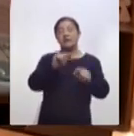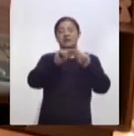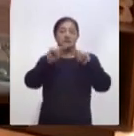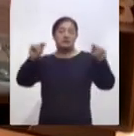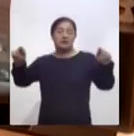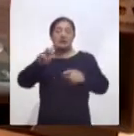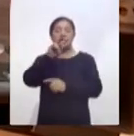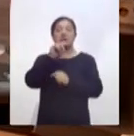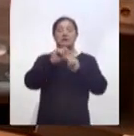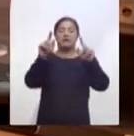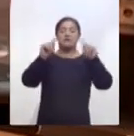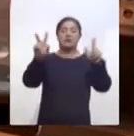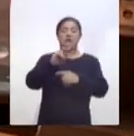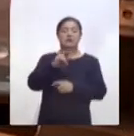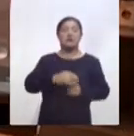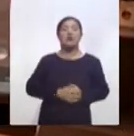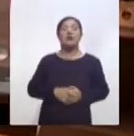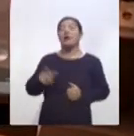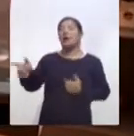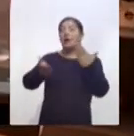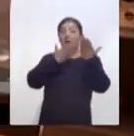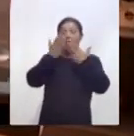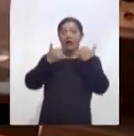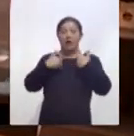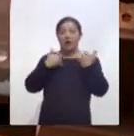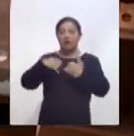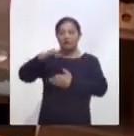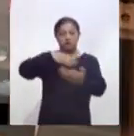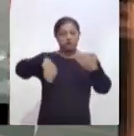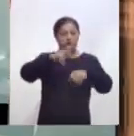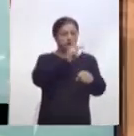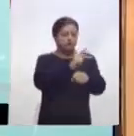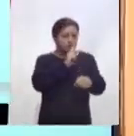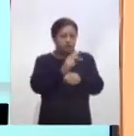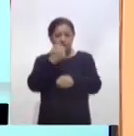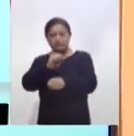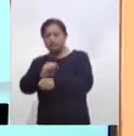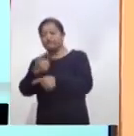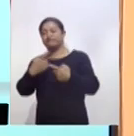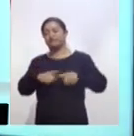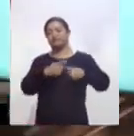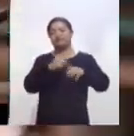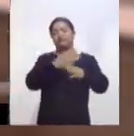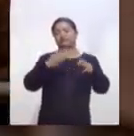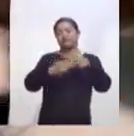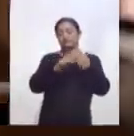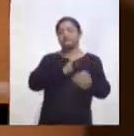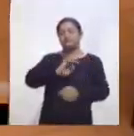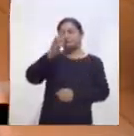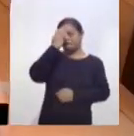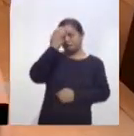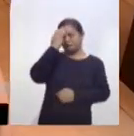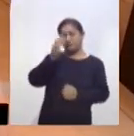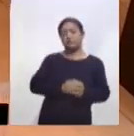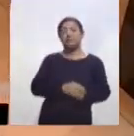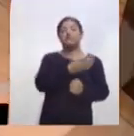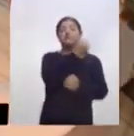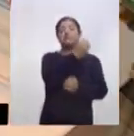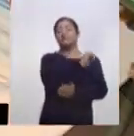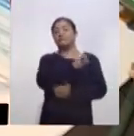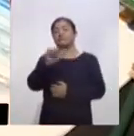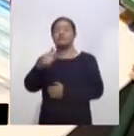Tlaxcala Televisión, los estudiantes de preescolar y primaria podrán conocer contenidos de distintas materias de lunes a viernes en un horario de